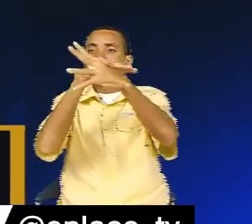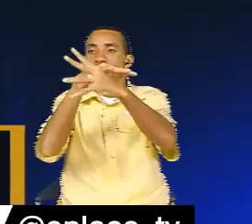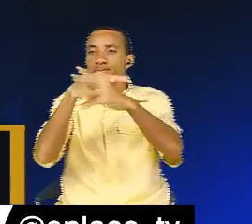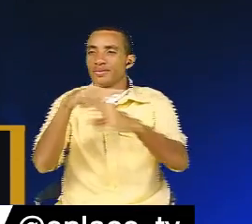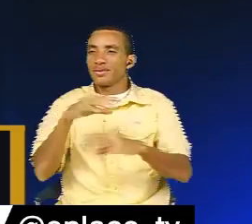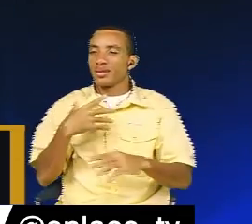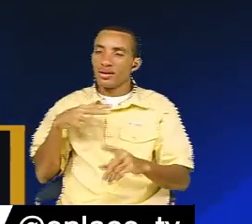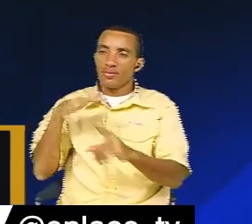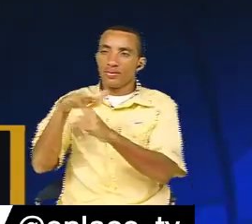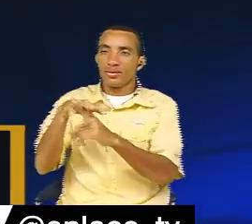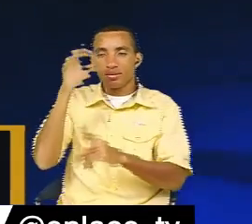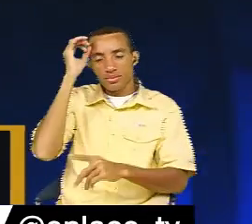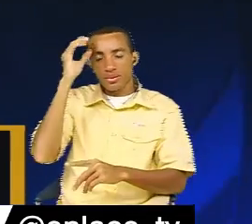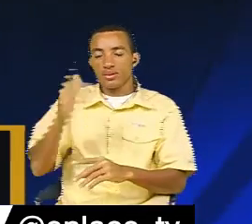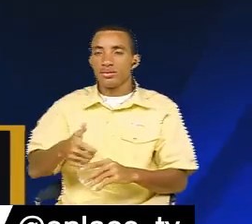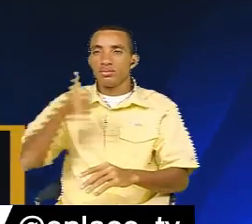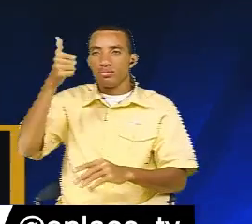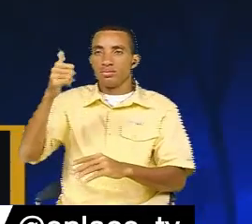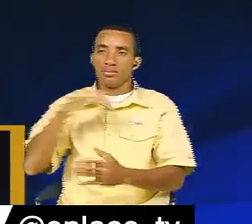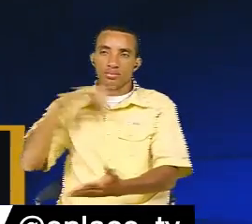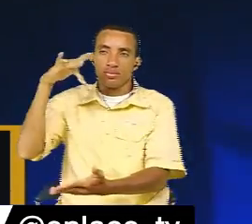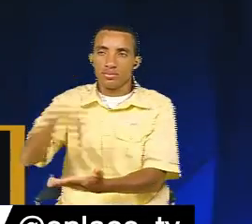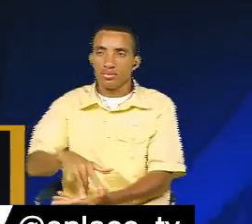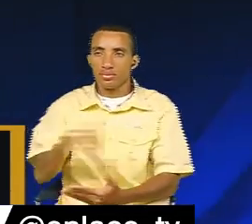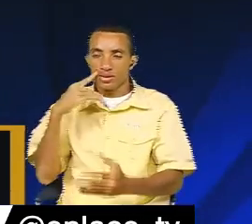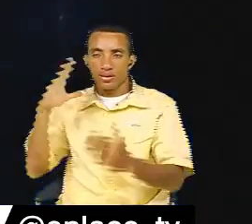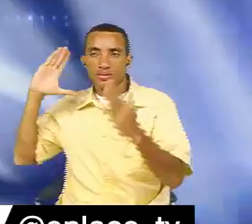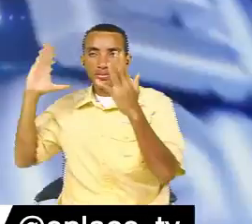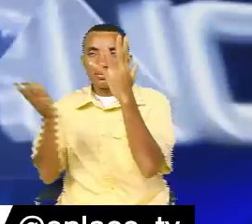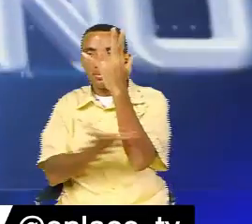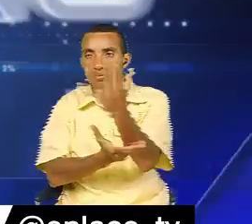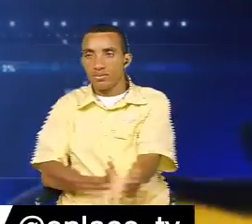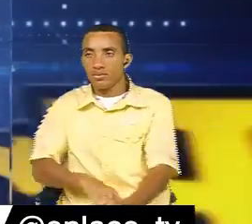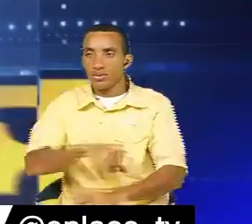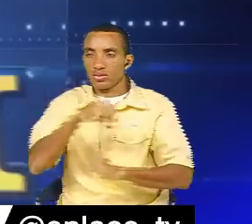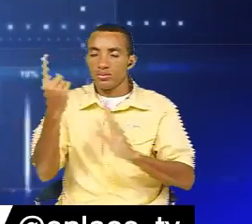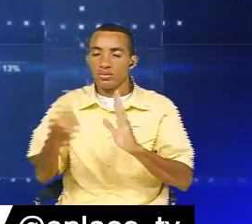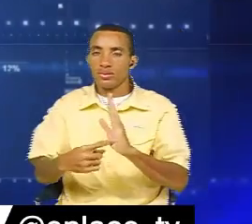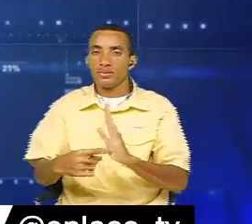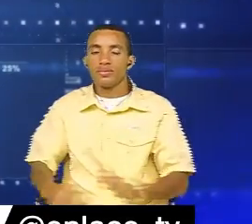Esperan intervención de autoridad competente para la tala del arbusto.